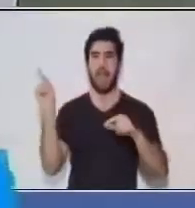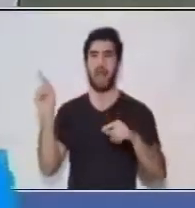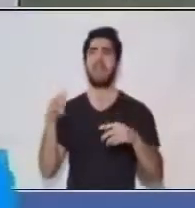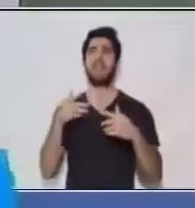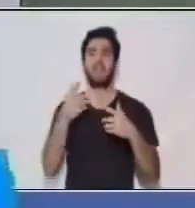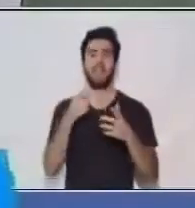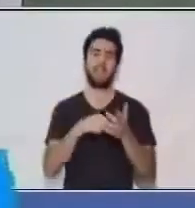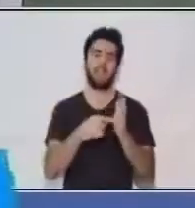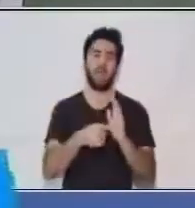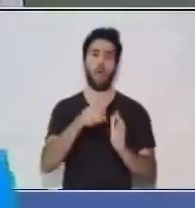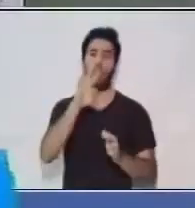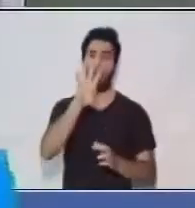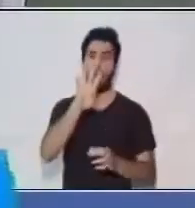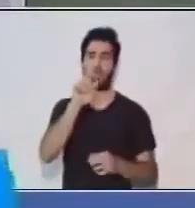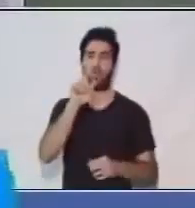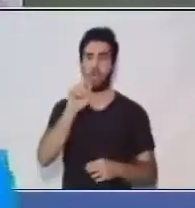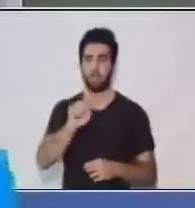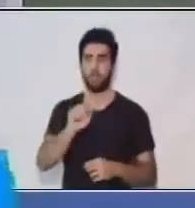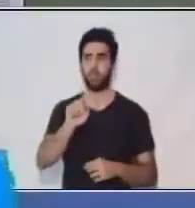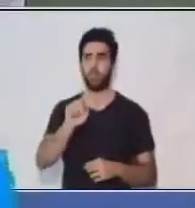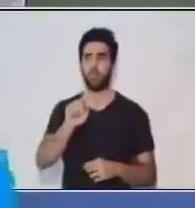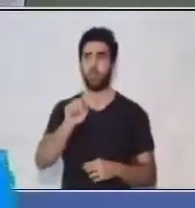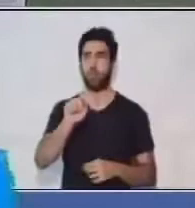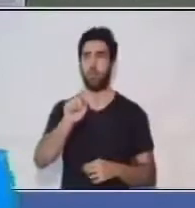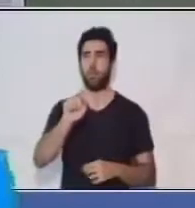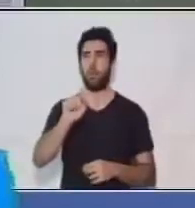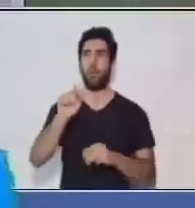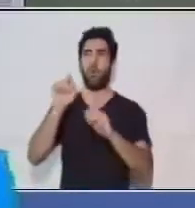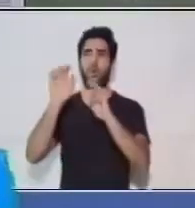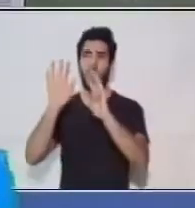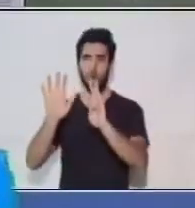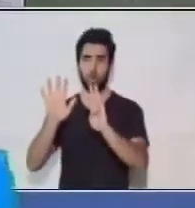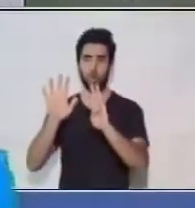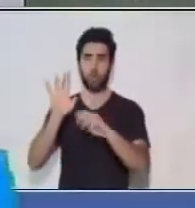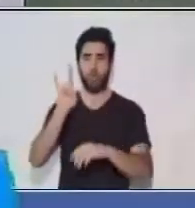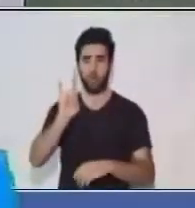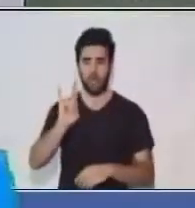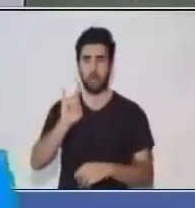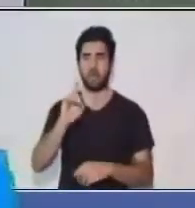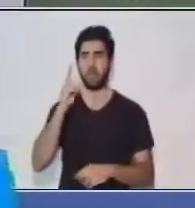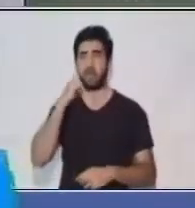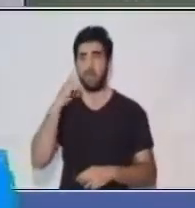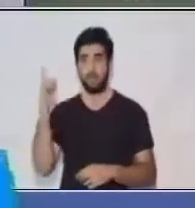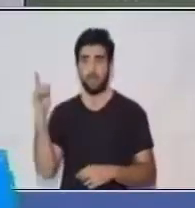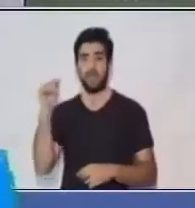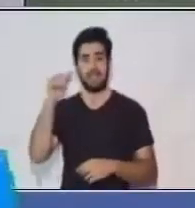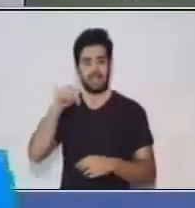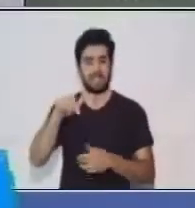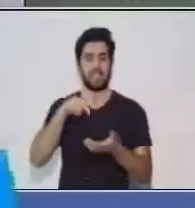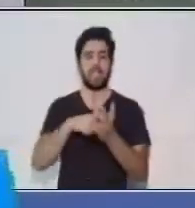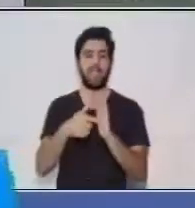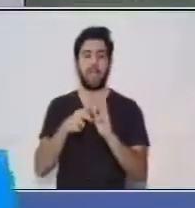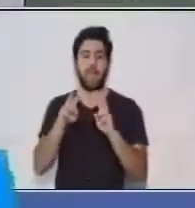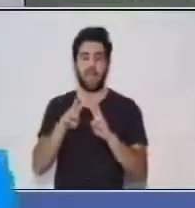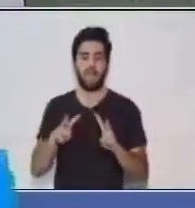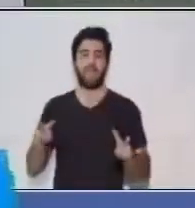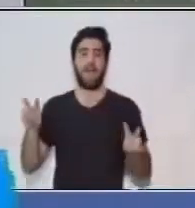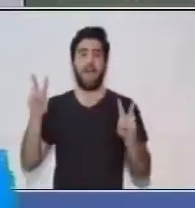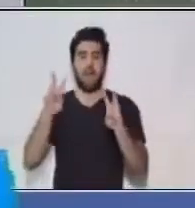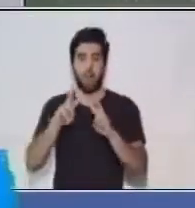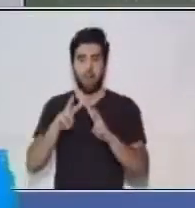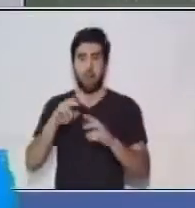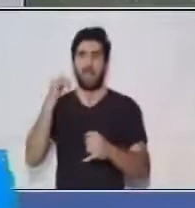unidades con 4.8 unidades. Ese va a ser el valor de mi